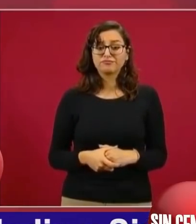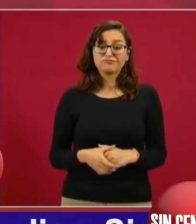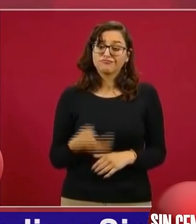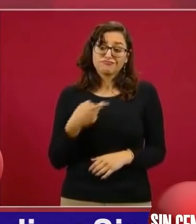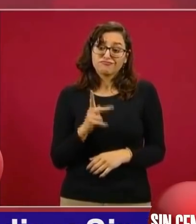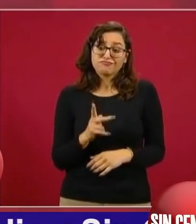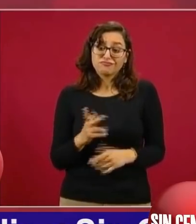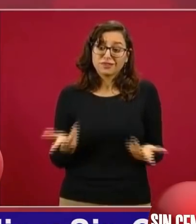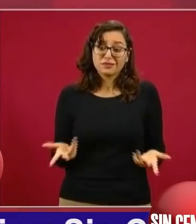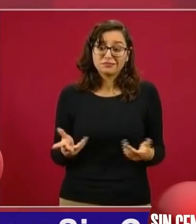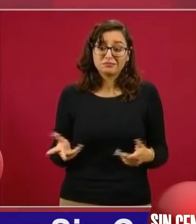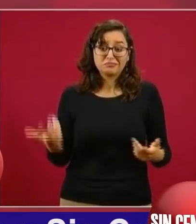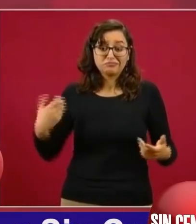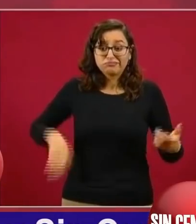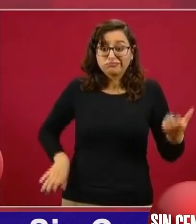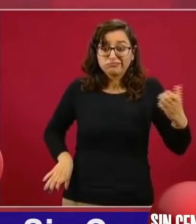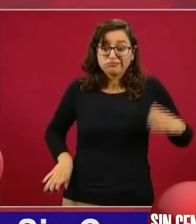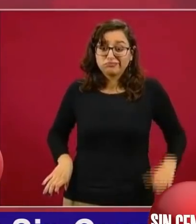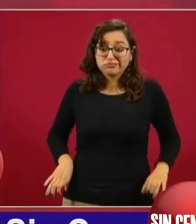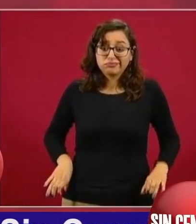pero ya se terminó el saqueo.